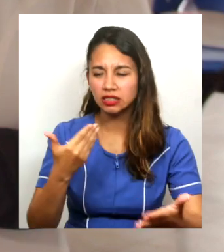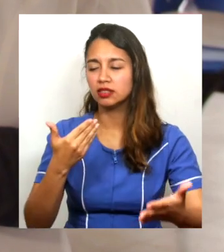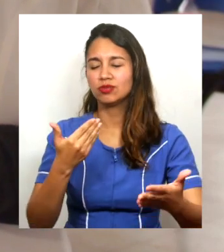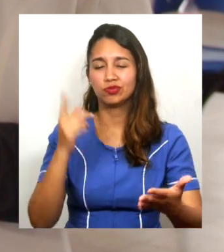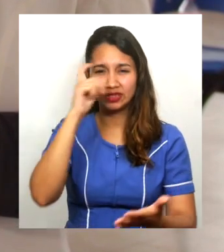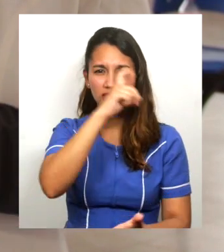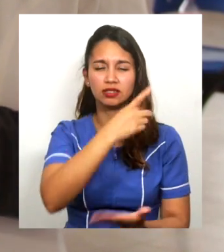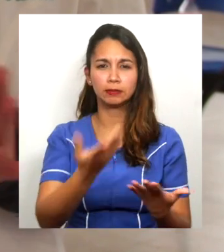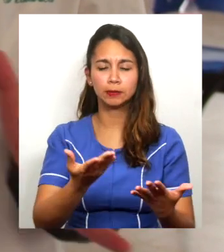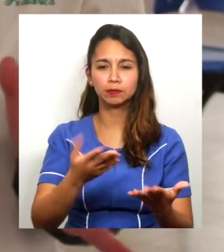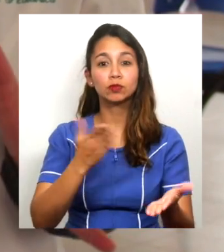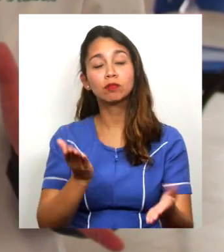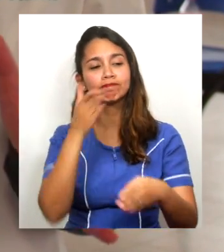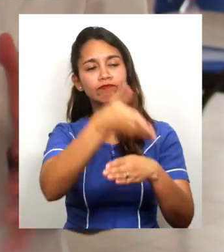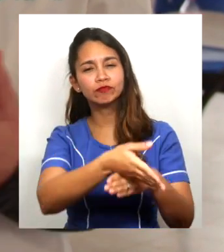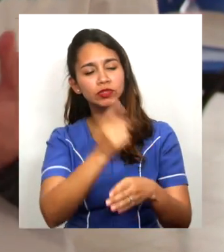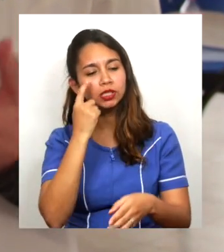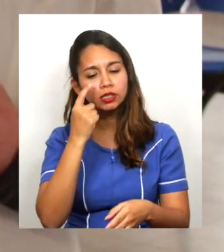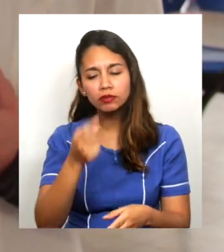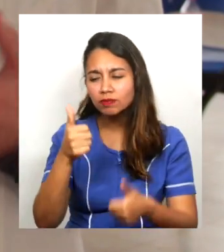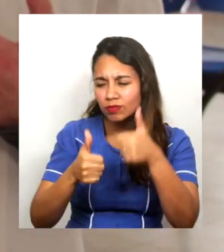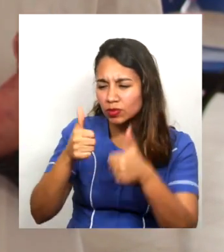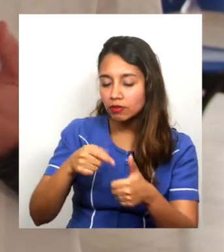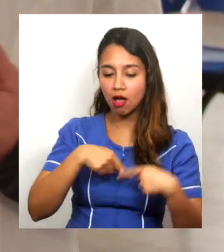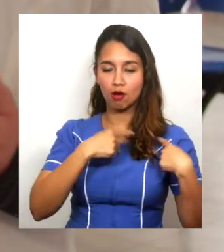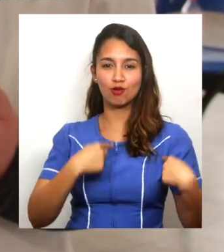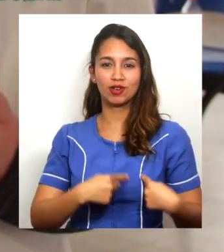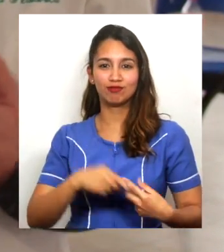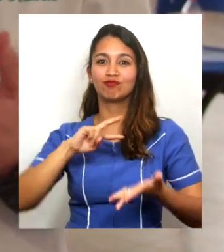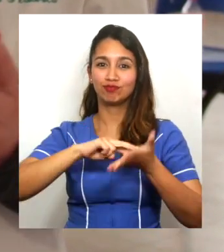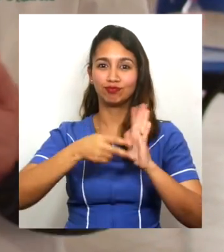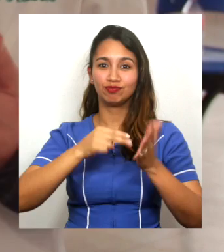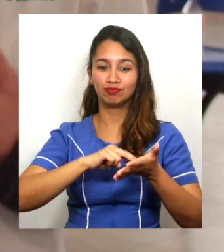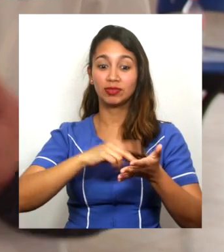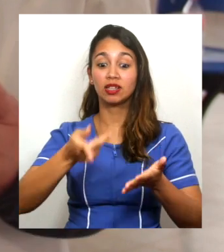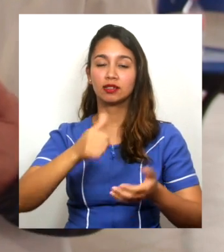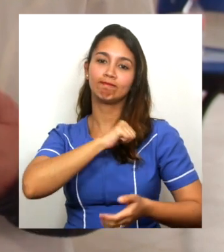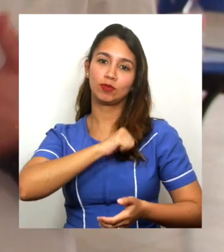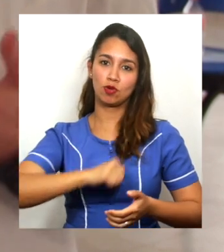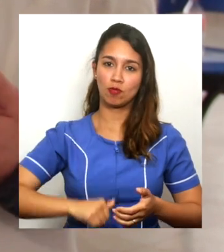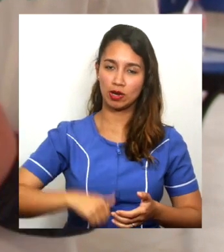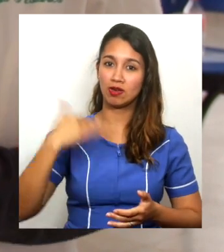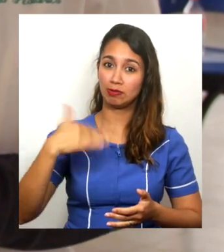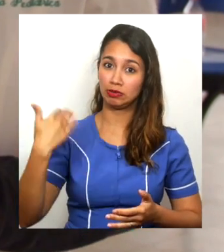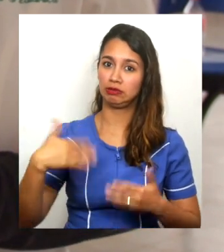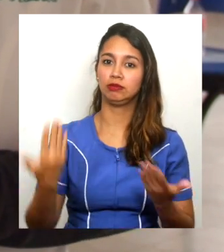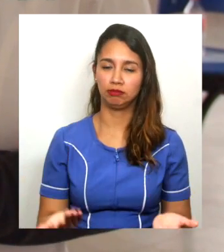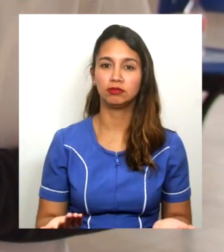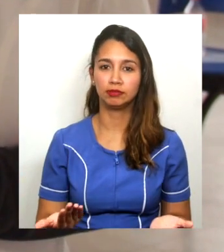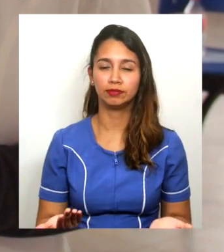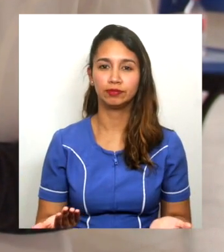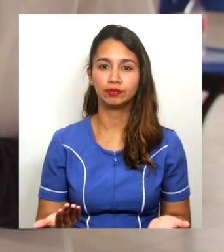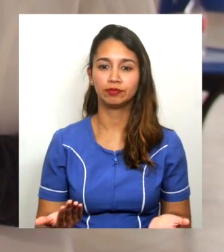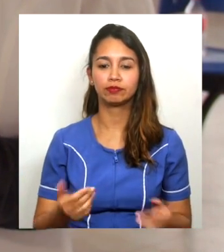su vida. Tras una serie de controles, se le detecta un problema cardíaco, el cual debía ser operado para evitar una complicación